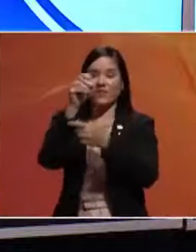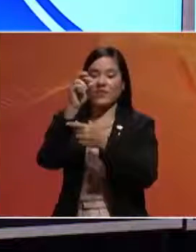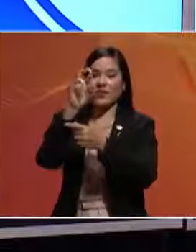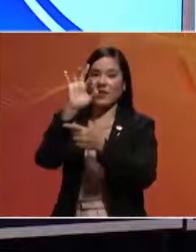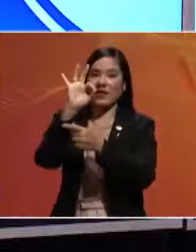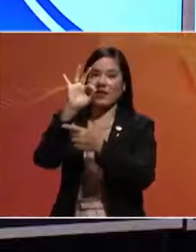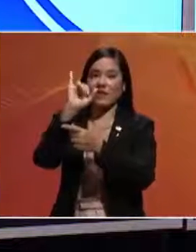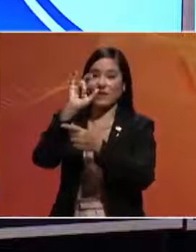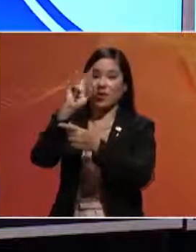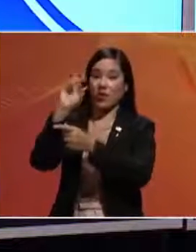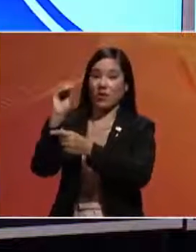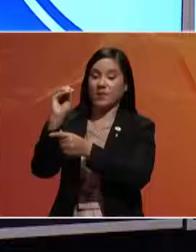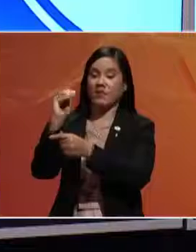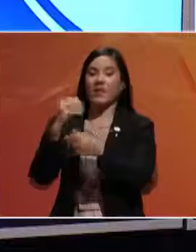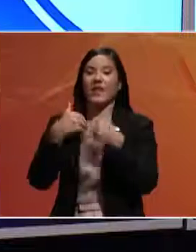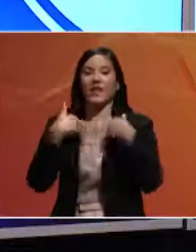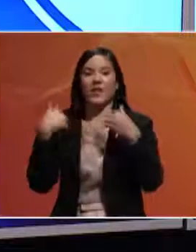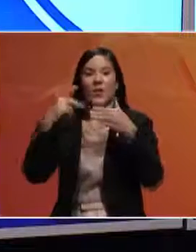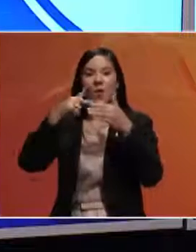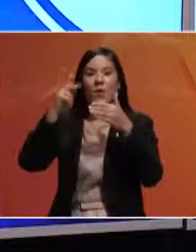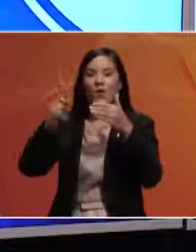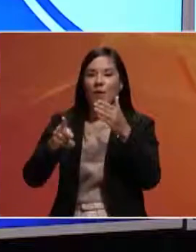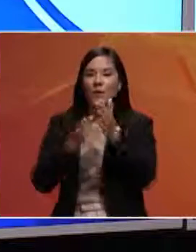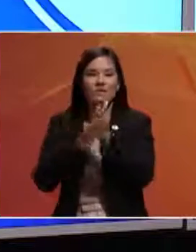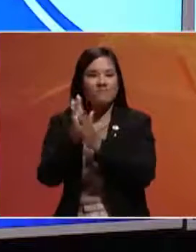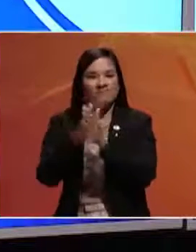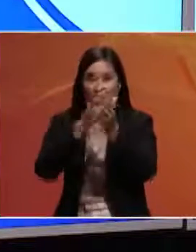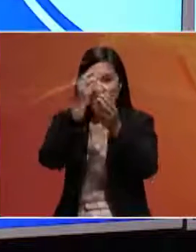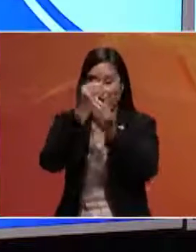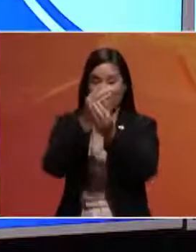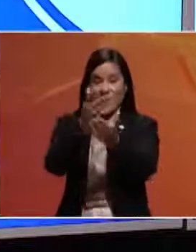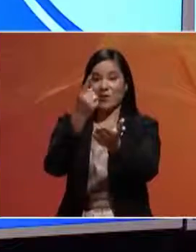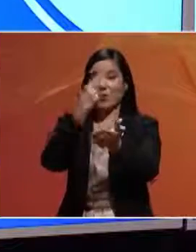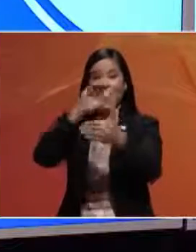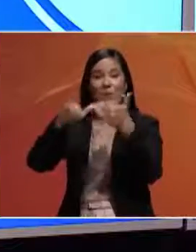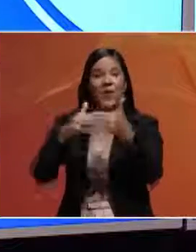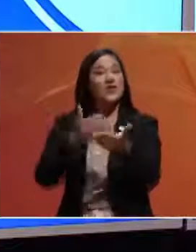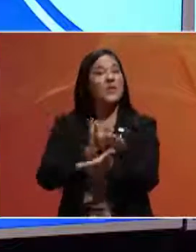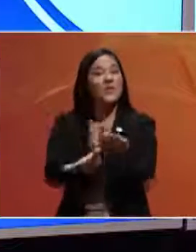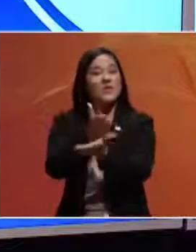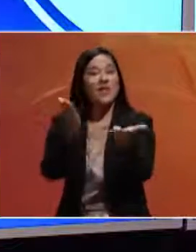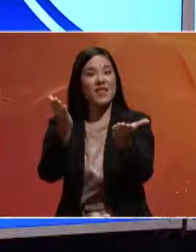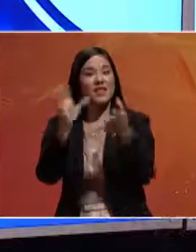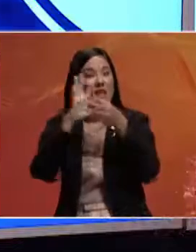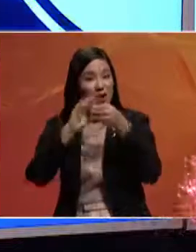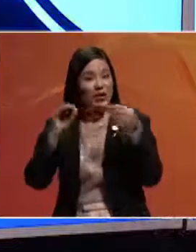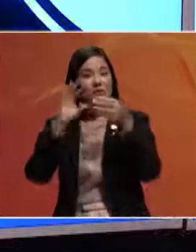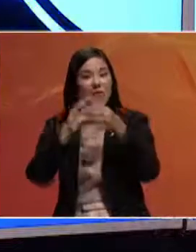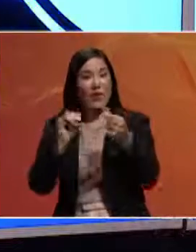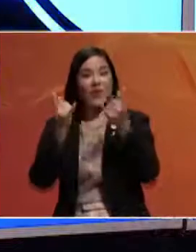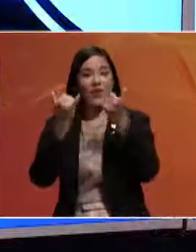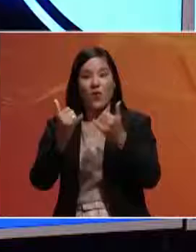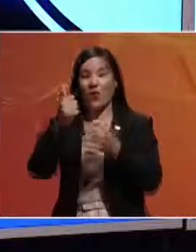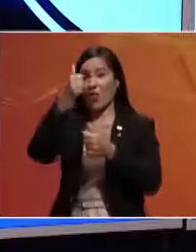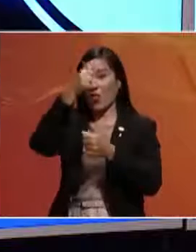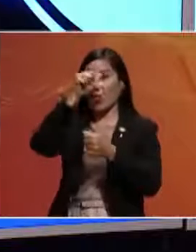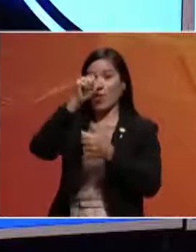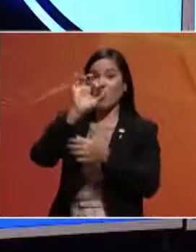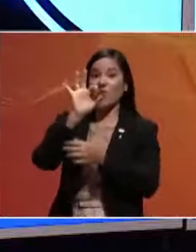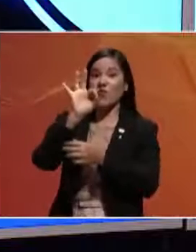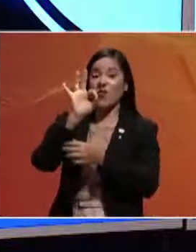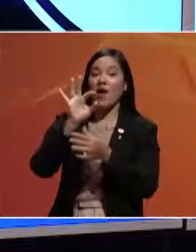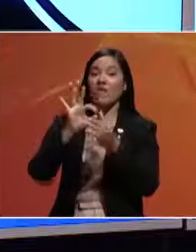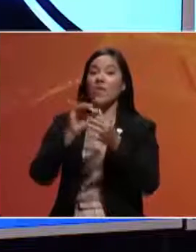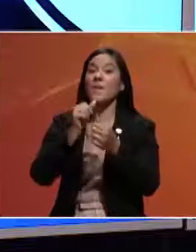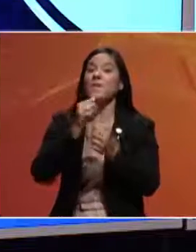tenemos un programa sumamente cargado de informaciones para todos ustedes les cuento que hoy también domingo de 9 de mayo